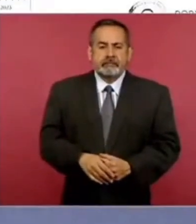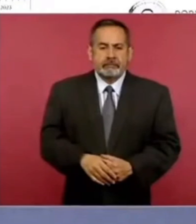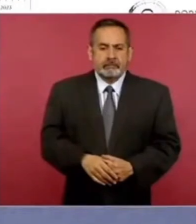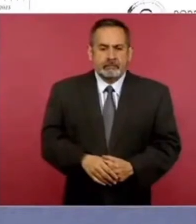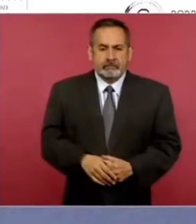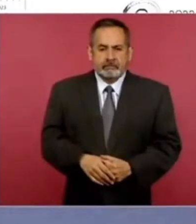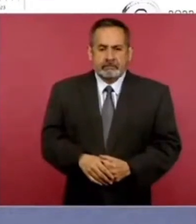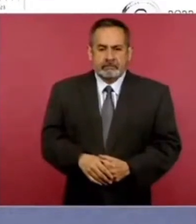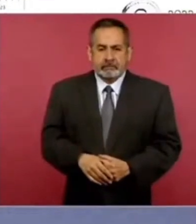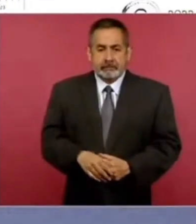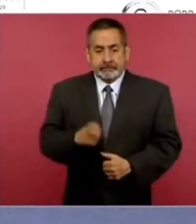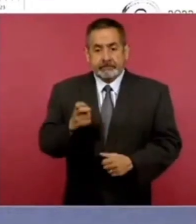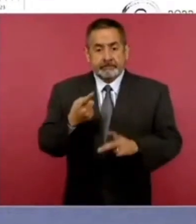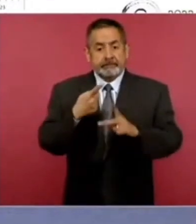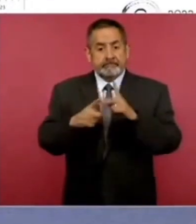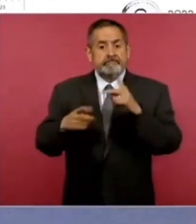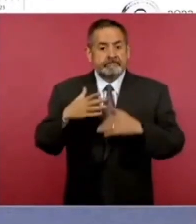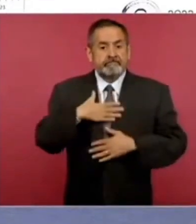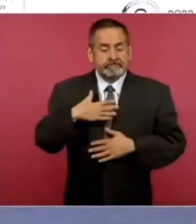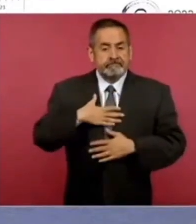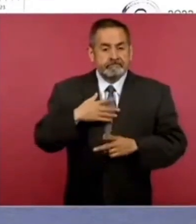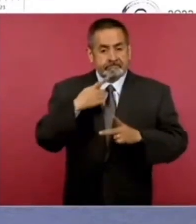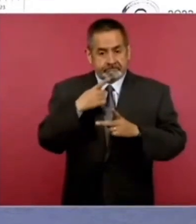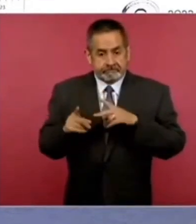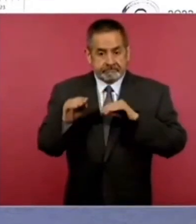Aquí llegamos nosotros,